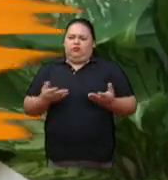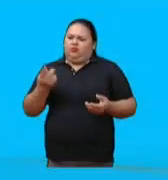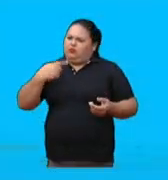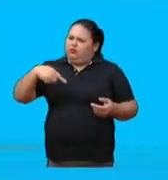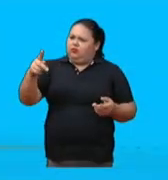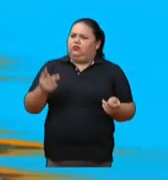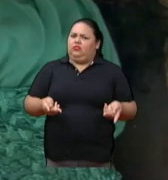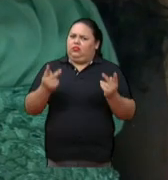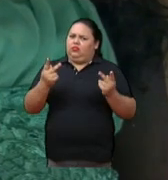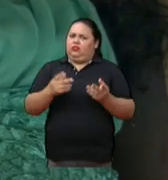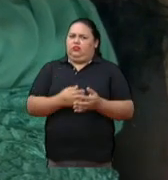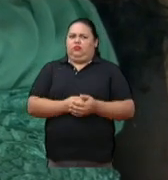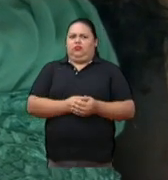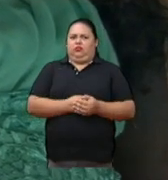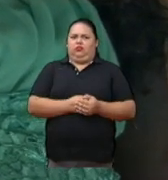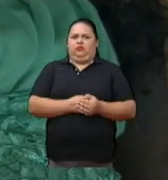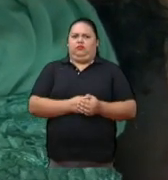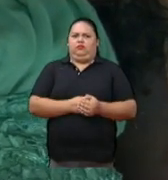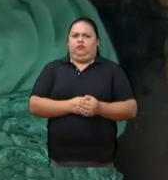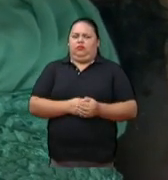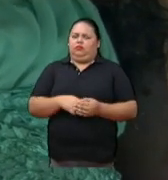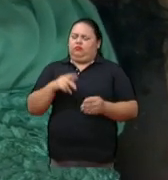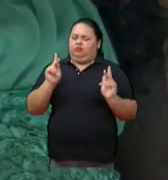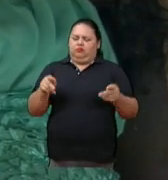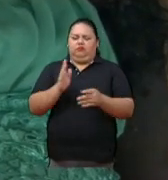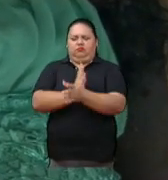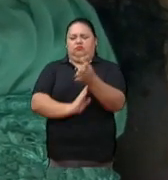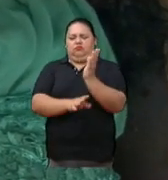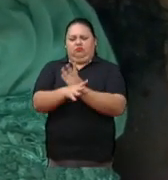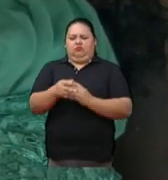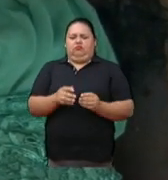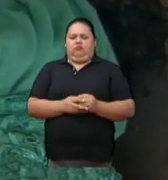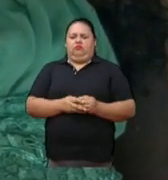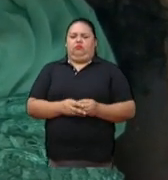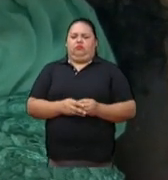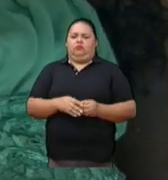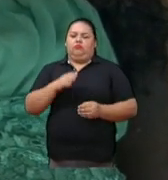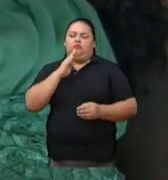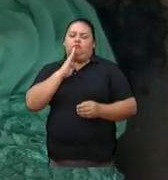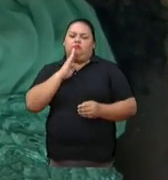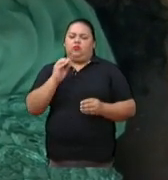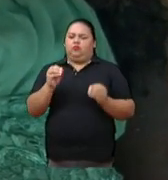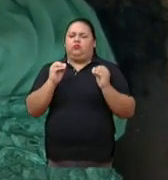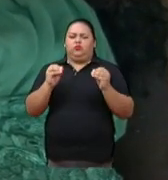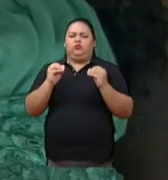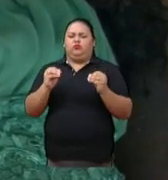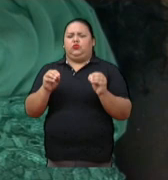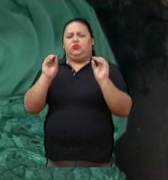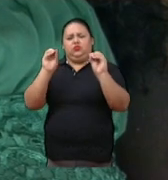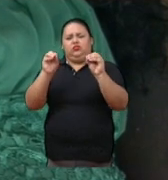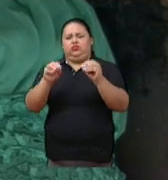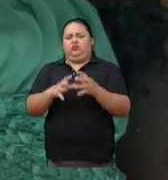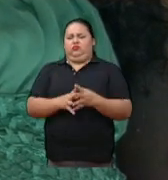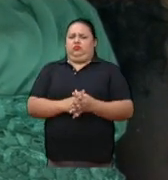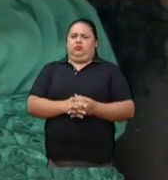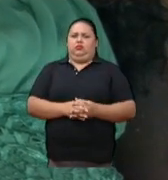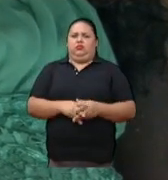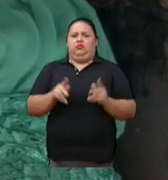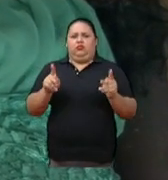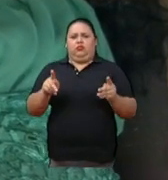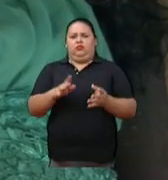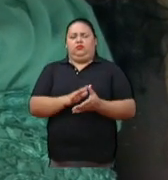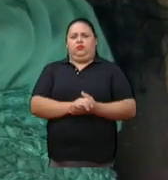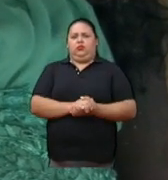pues. Nosotros, las personas con discapacidad, tenemos mucho que contar y mucho que decir, y aún